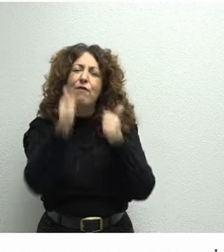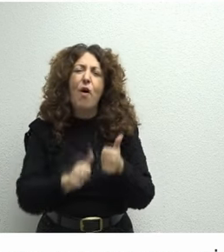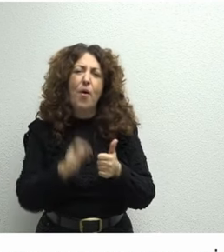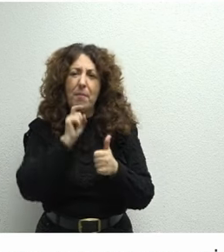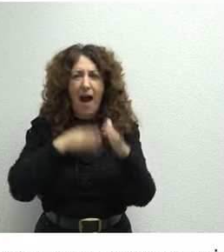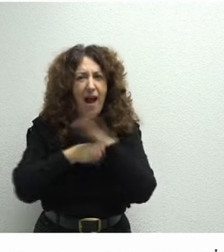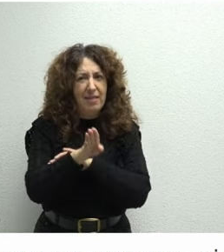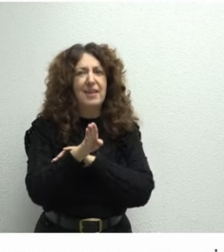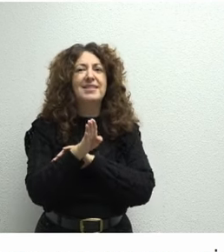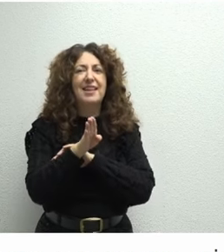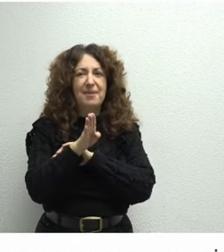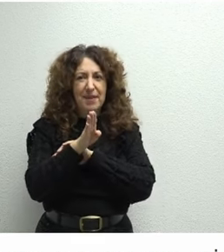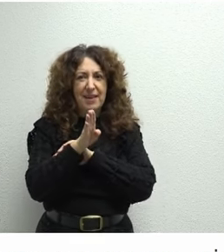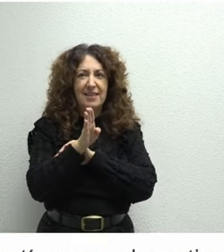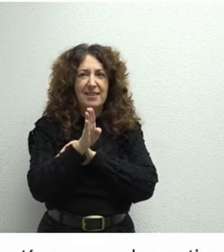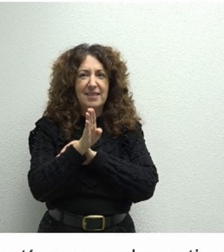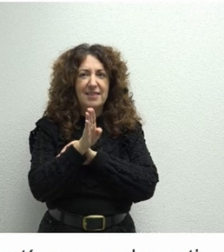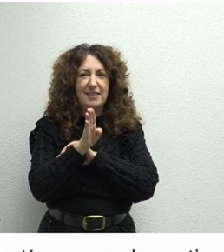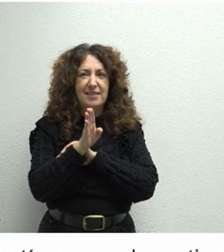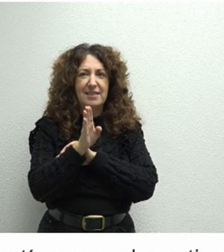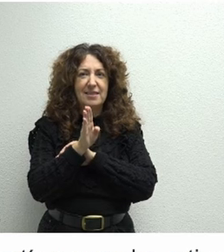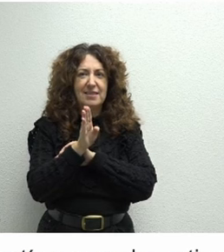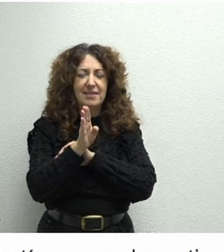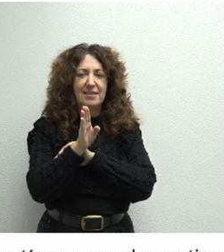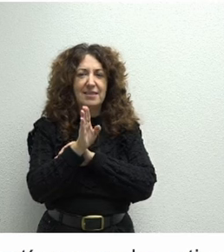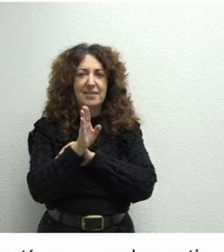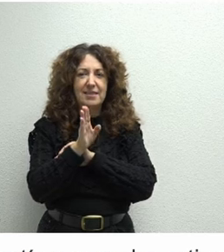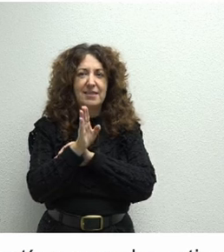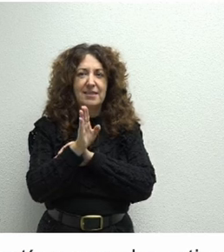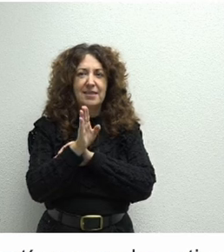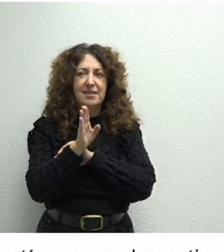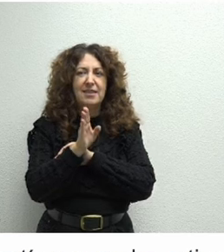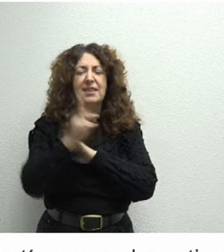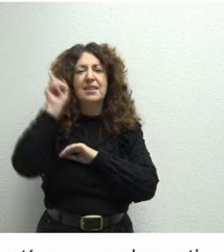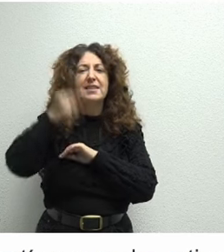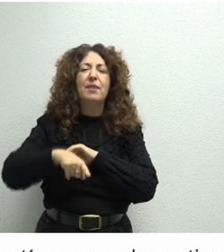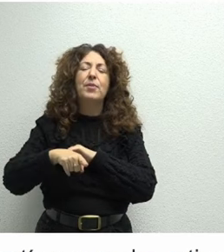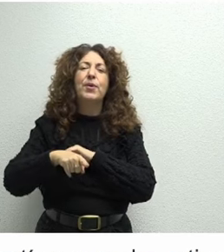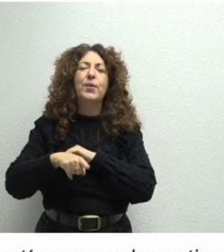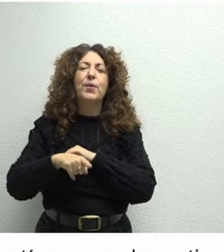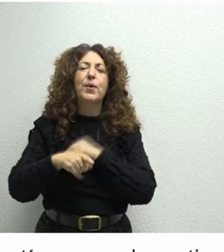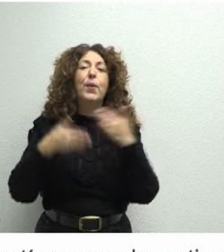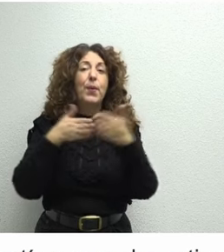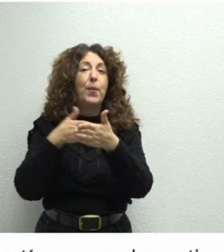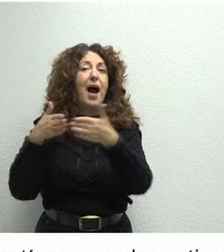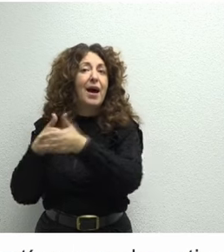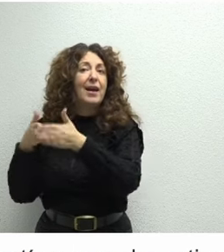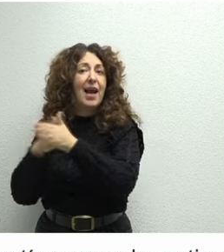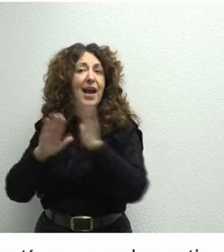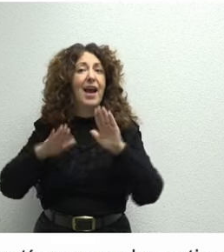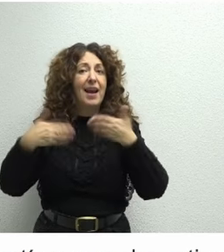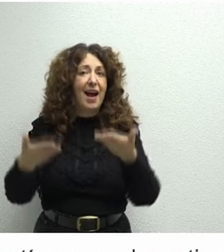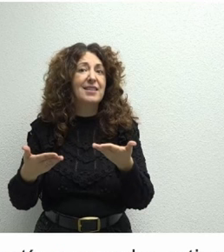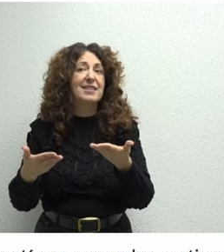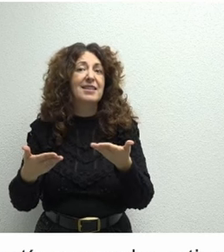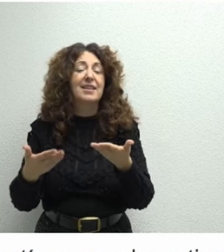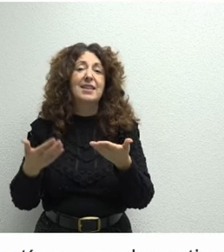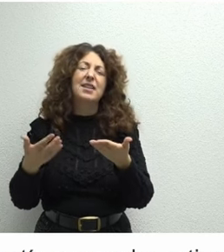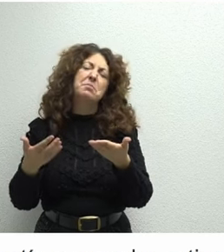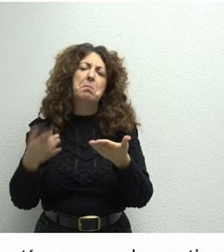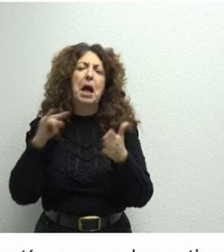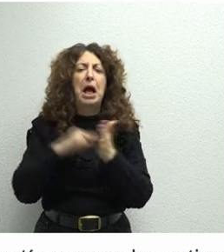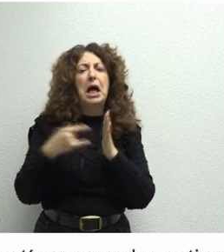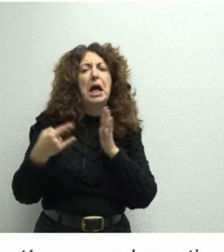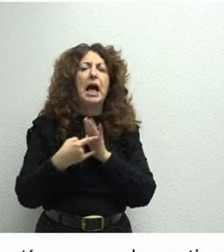accesible quizás de algún modo rompemos barreras siendo no muy